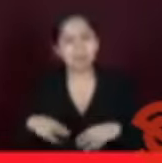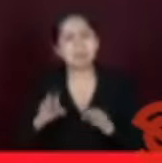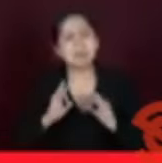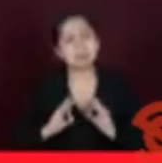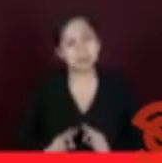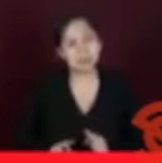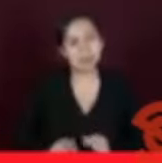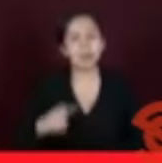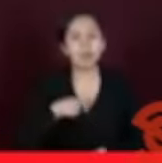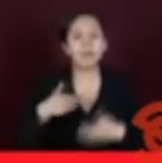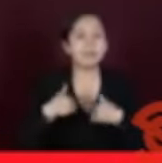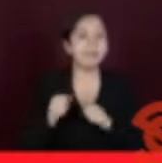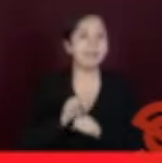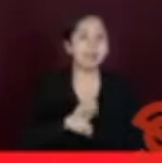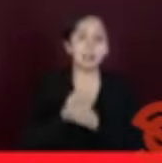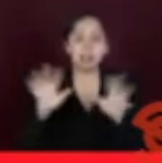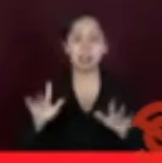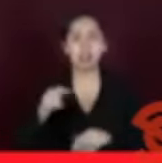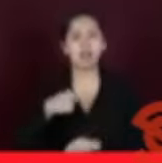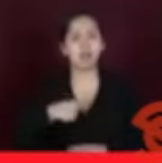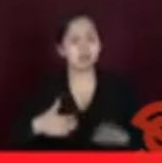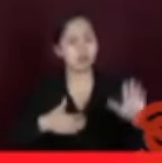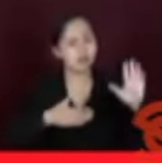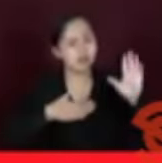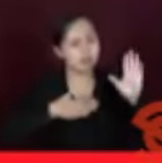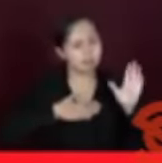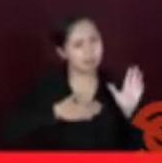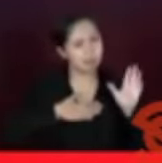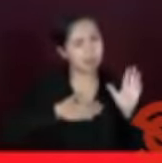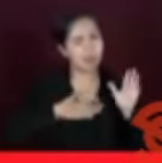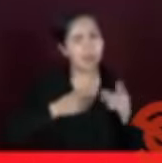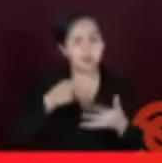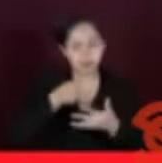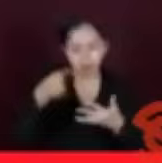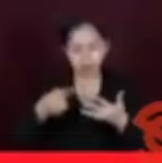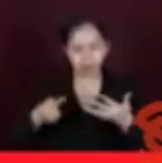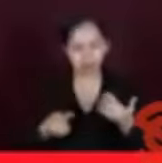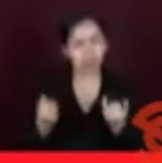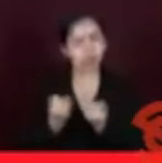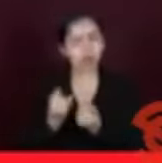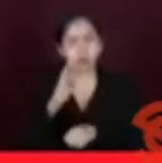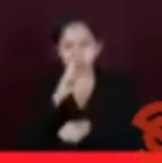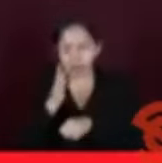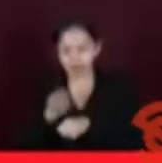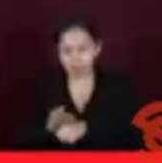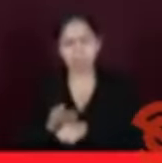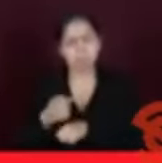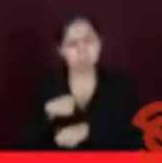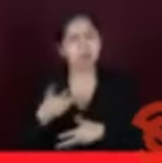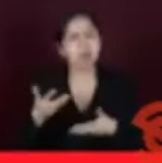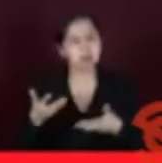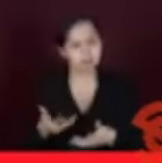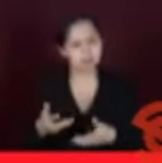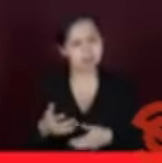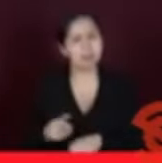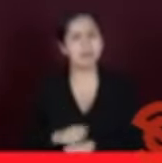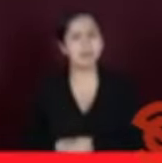claro mi compromiso y mi responsabilidad